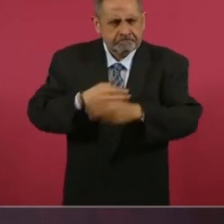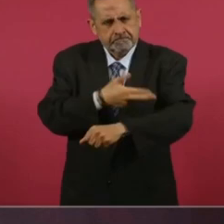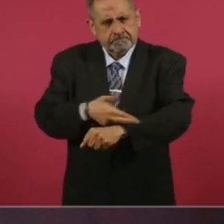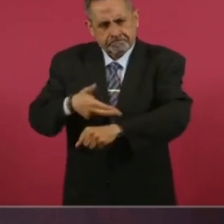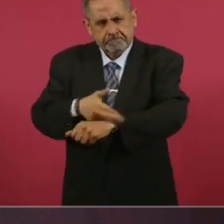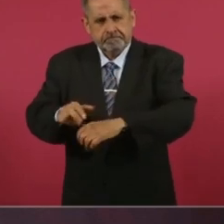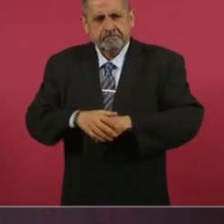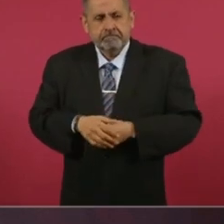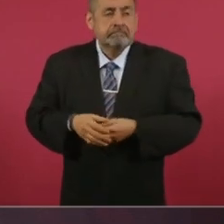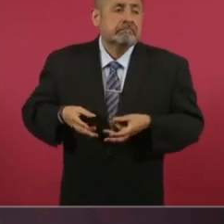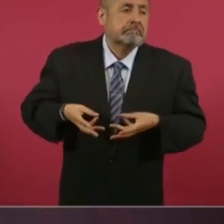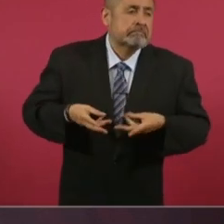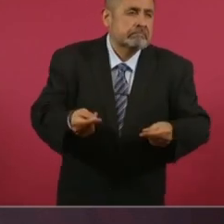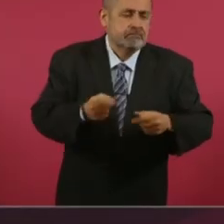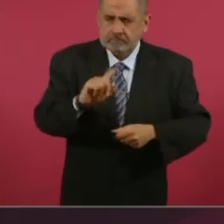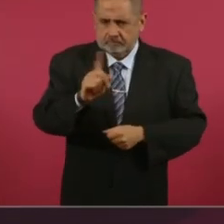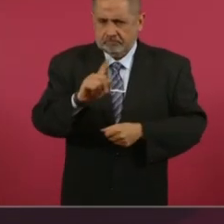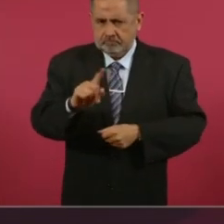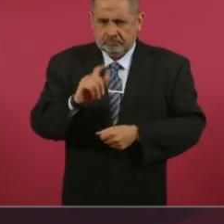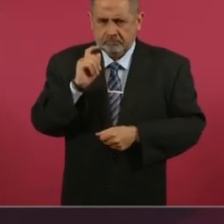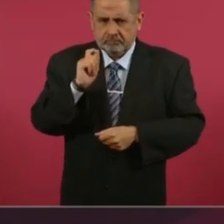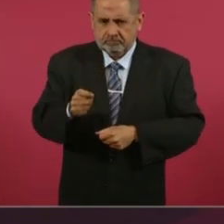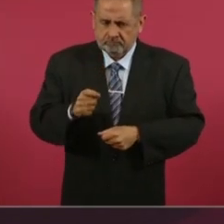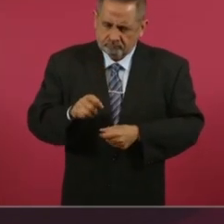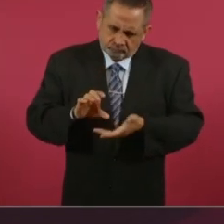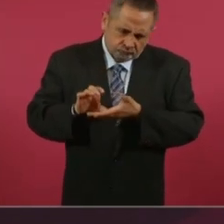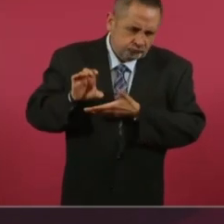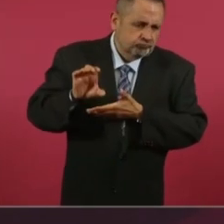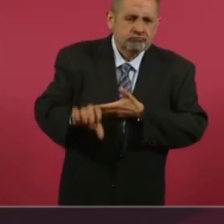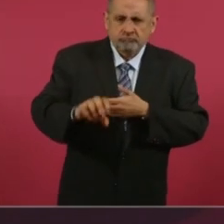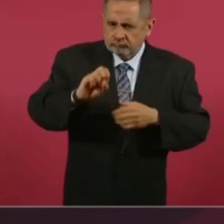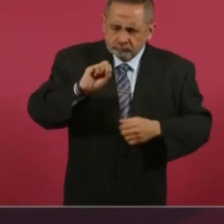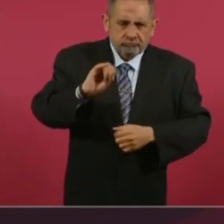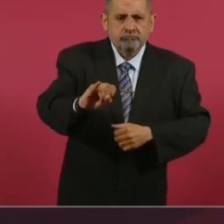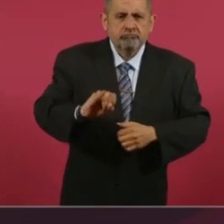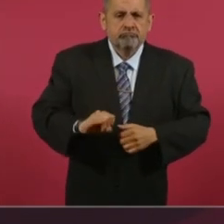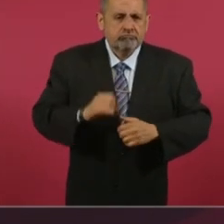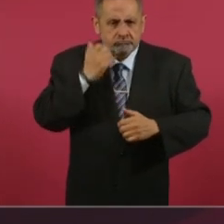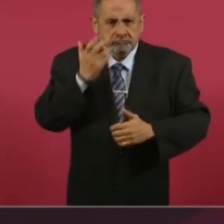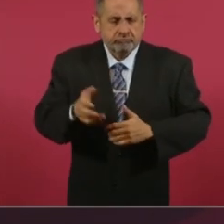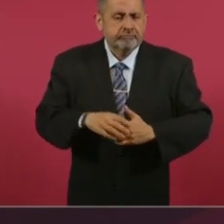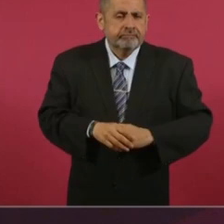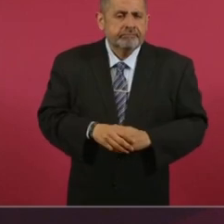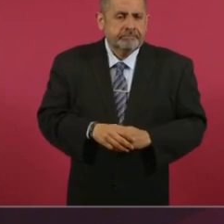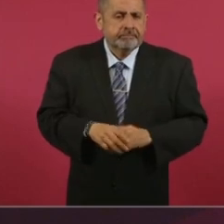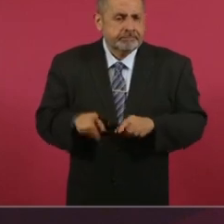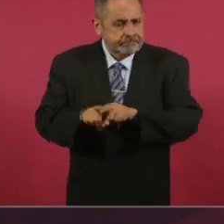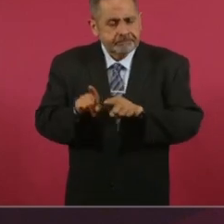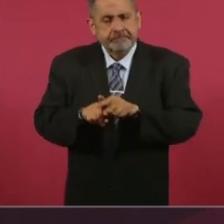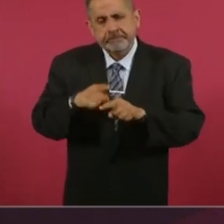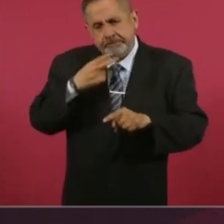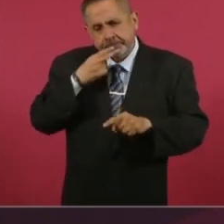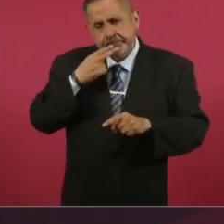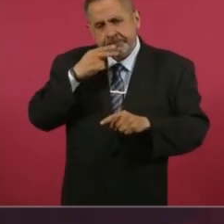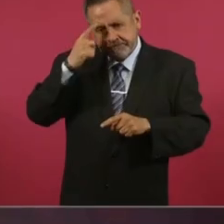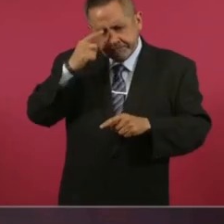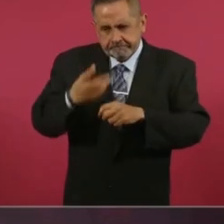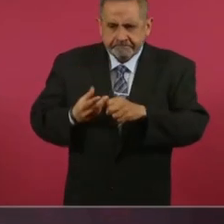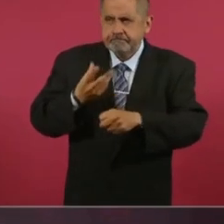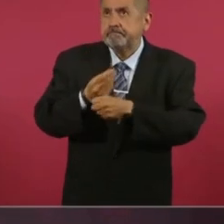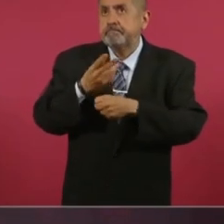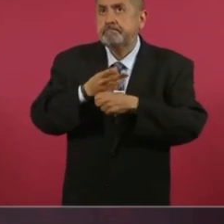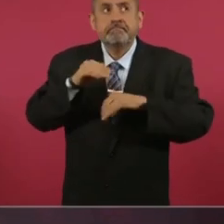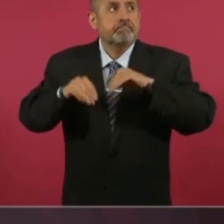Y no es un gasto, es una inversión, porque es también